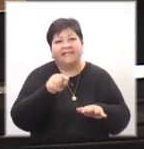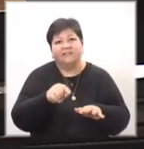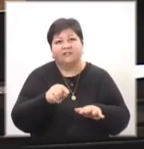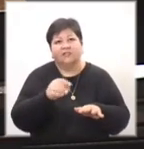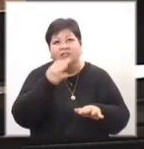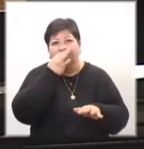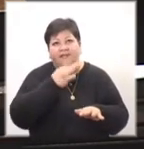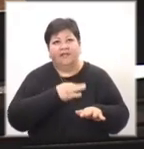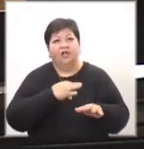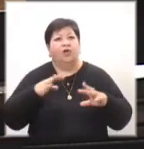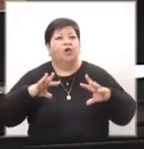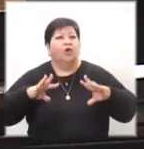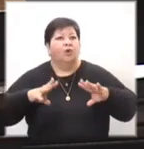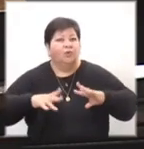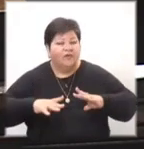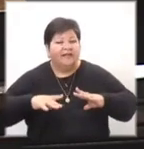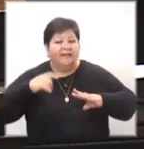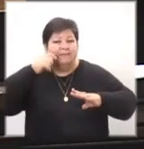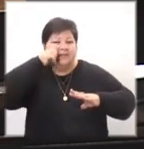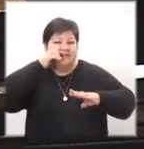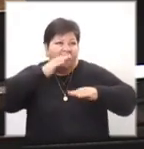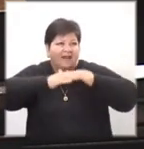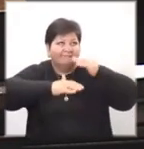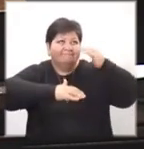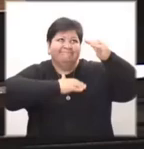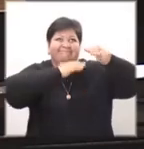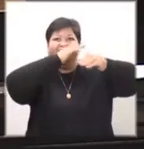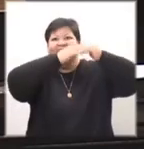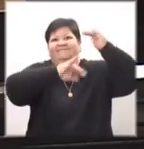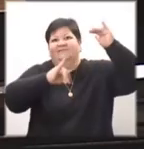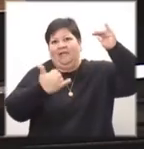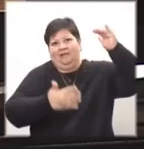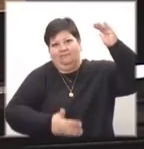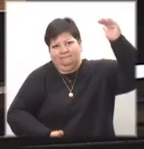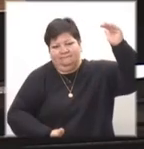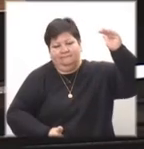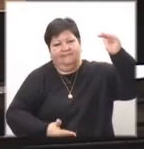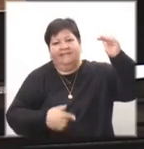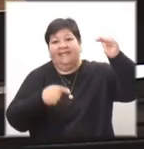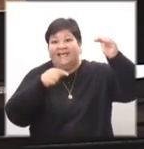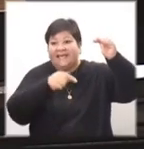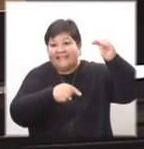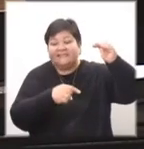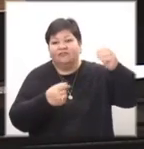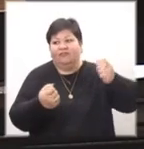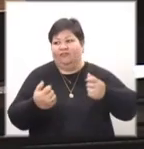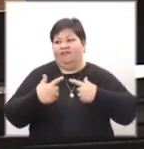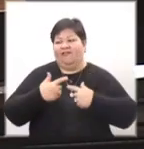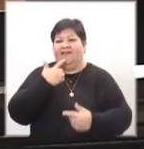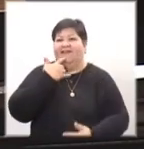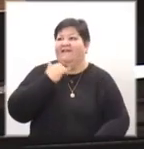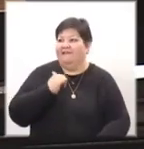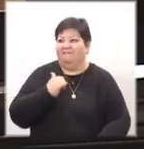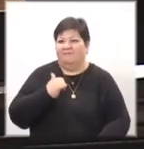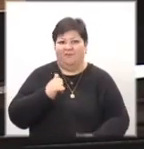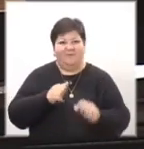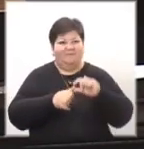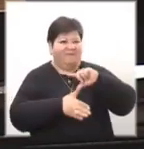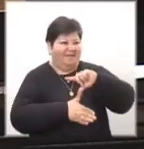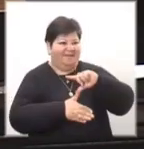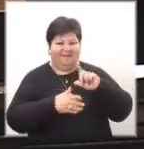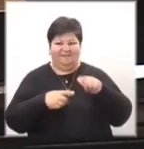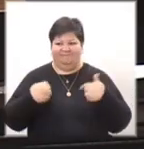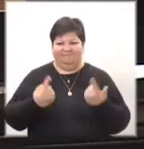la jubilación por edad avanzada. Esa mejora de cobertura que nos pone como ejemplo en América Latina en la calidad